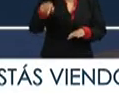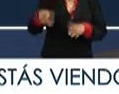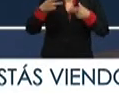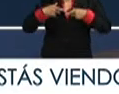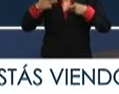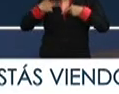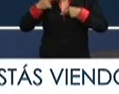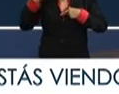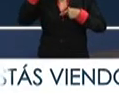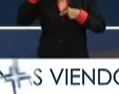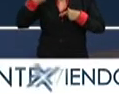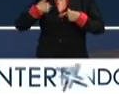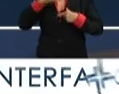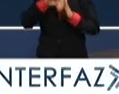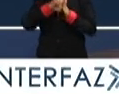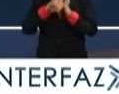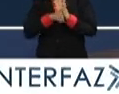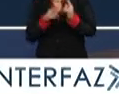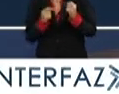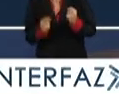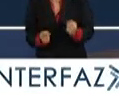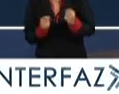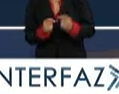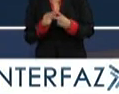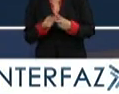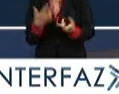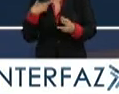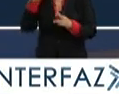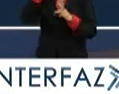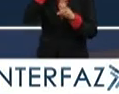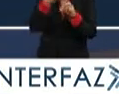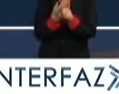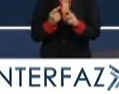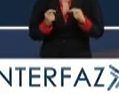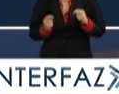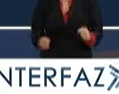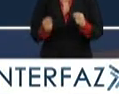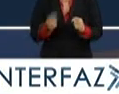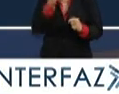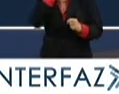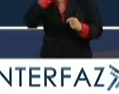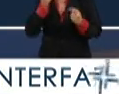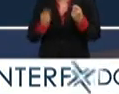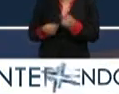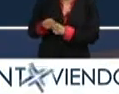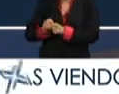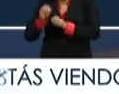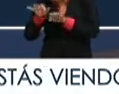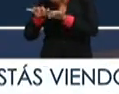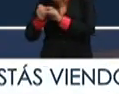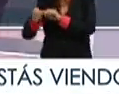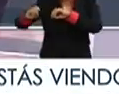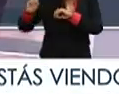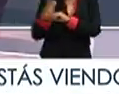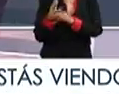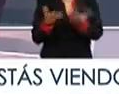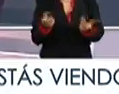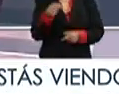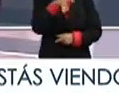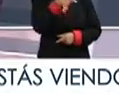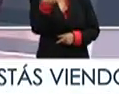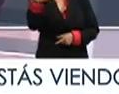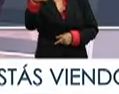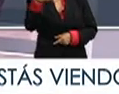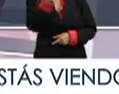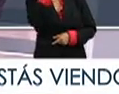contenidos no tiene una visión ética y de responsabilidad social, ¿no? Claro. Ustedes en la academia, ¿qué tipo de